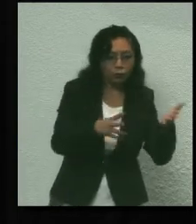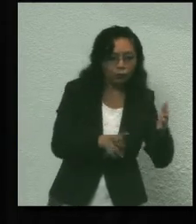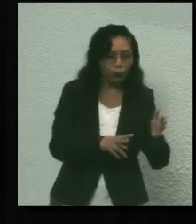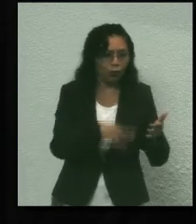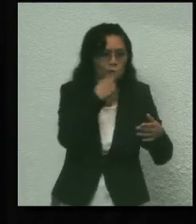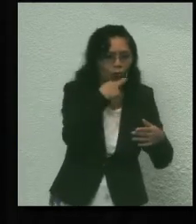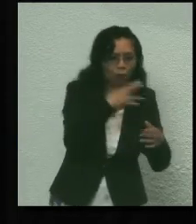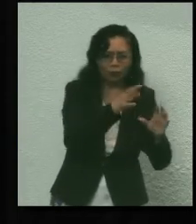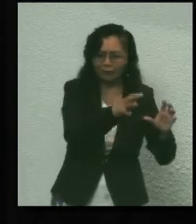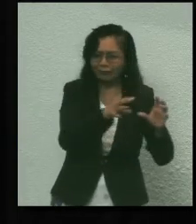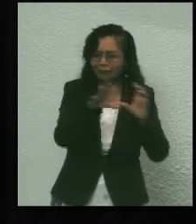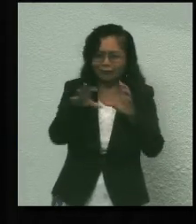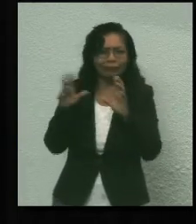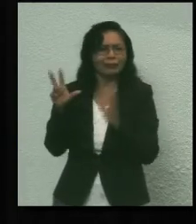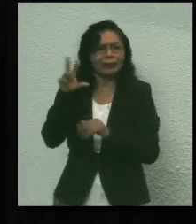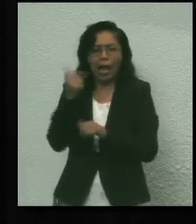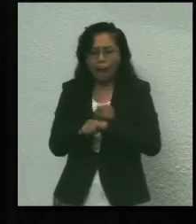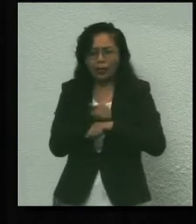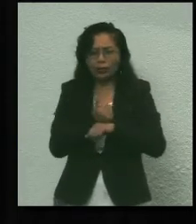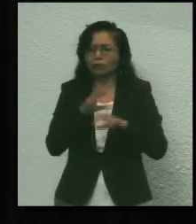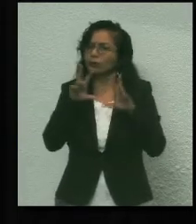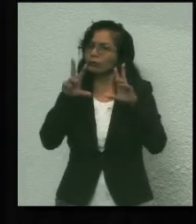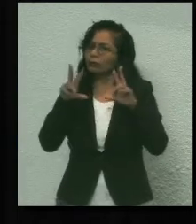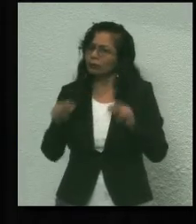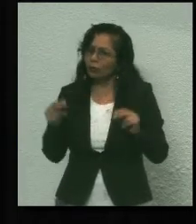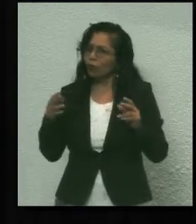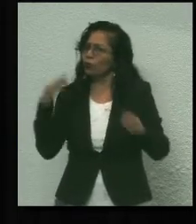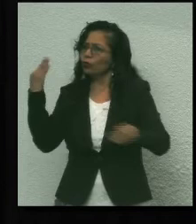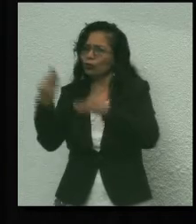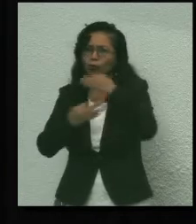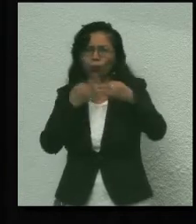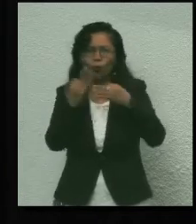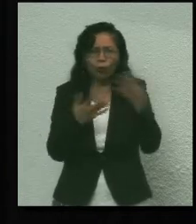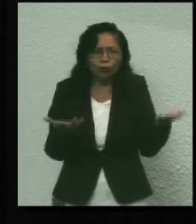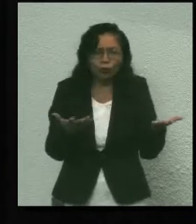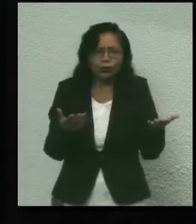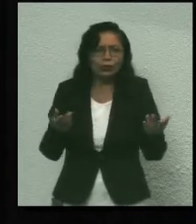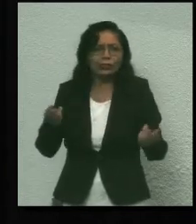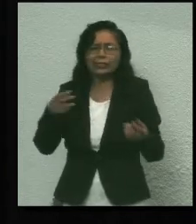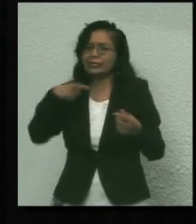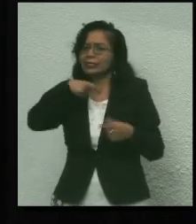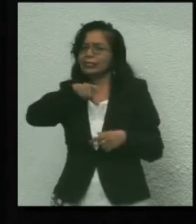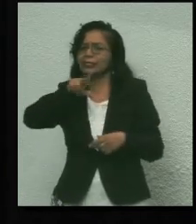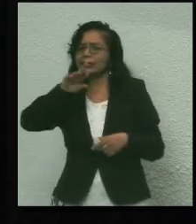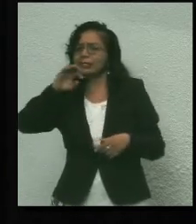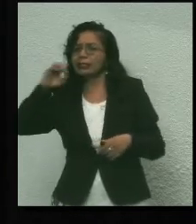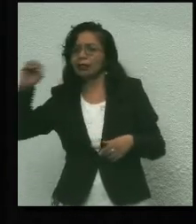somos rojos, no somos amarillos. Todos somos quintanarroenses.